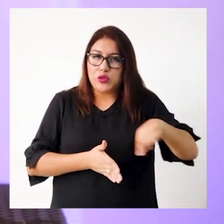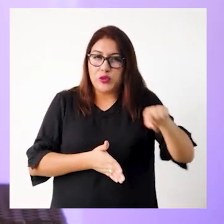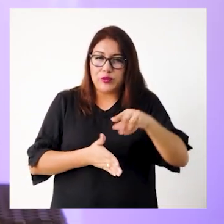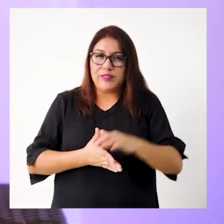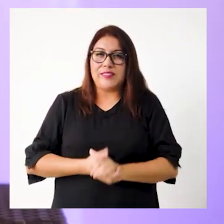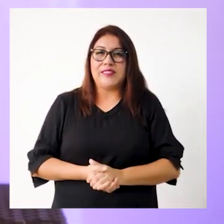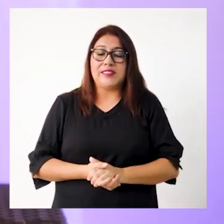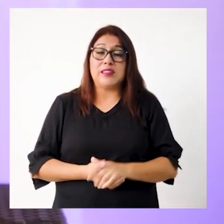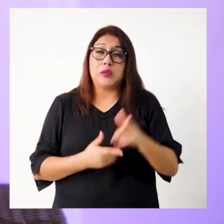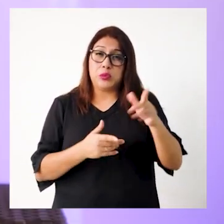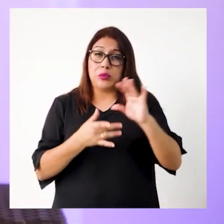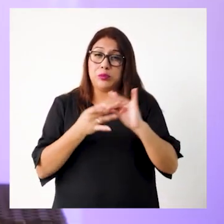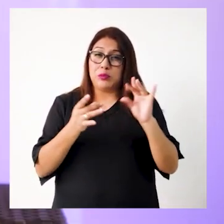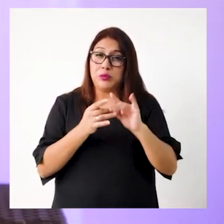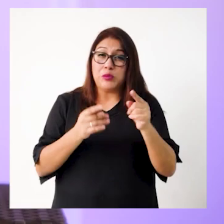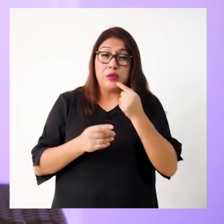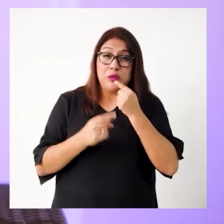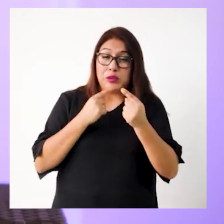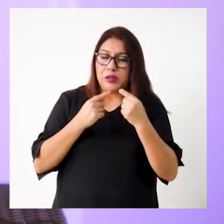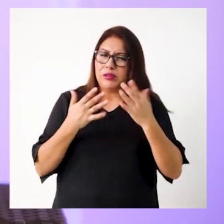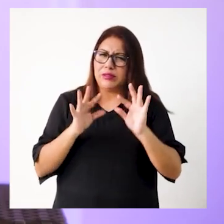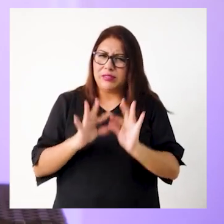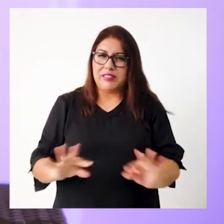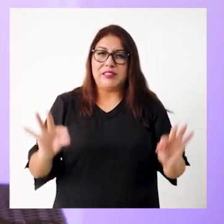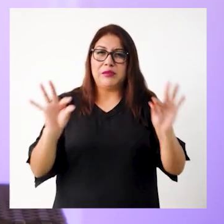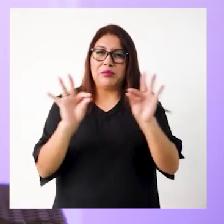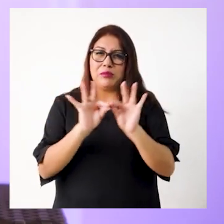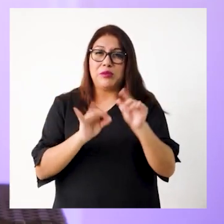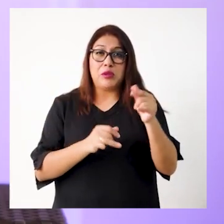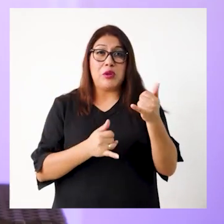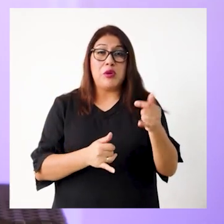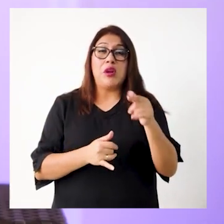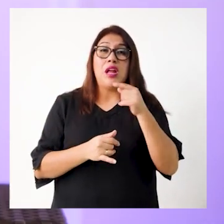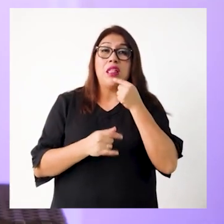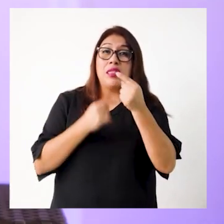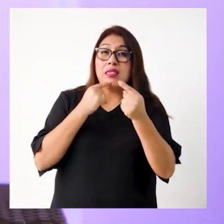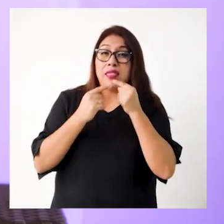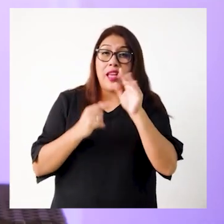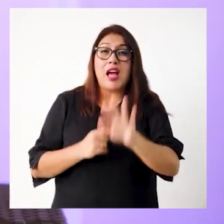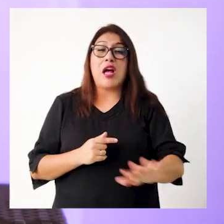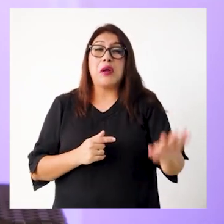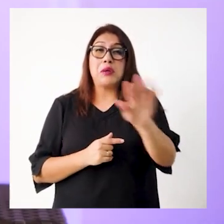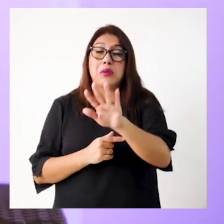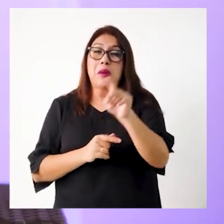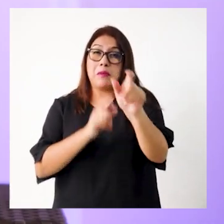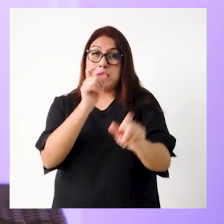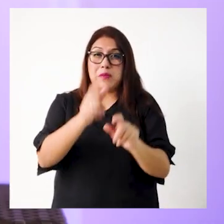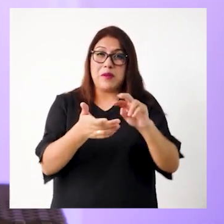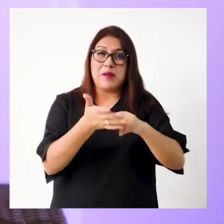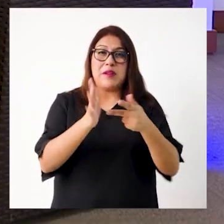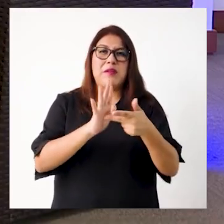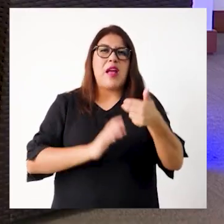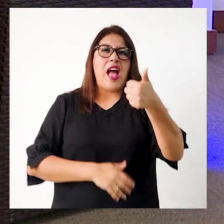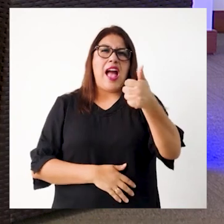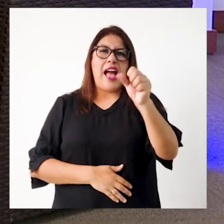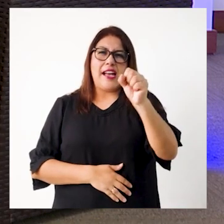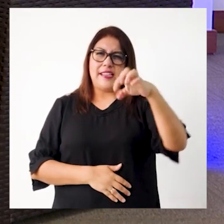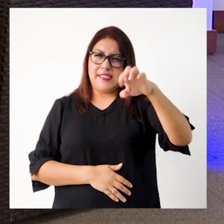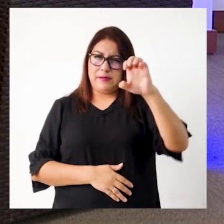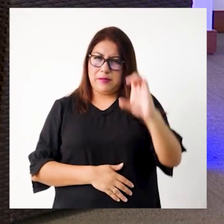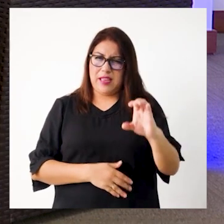Qué importante lo que me cuentas y qué importante que le hayas contado a nuestro público qué cosa es